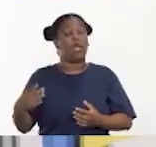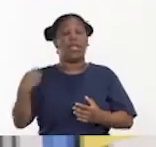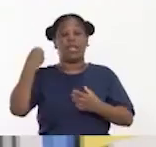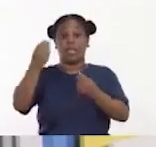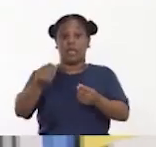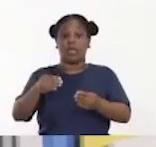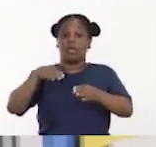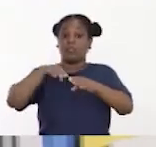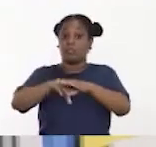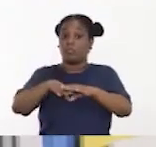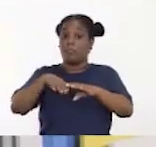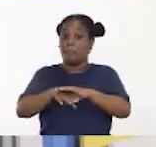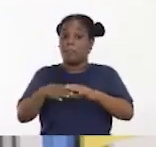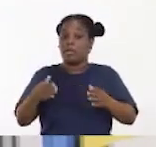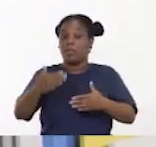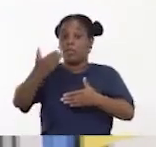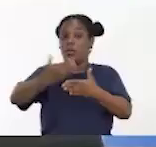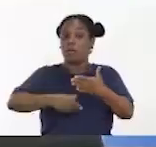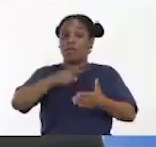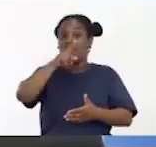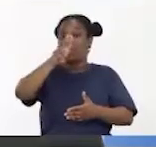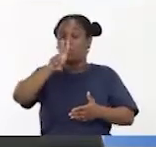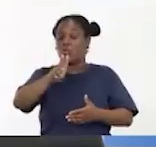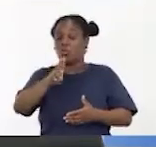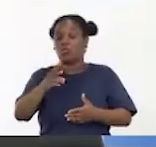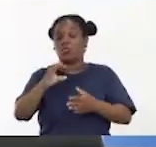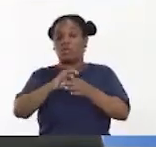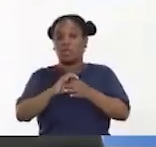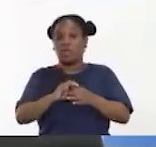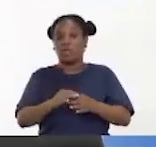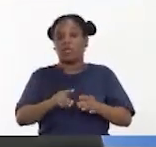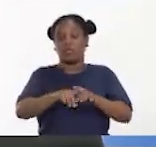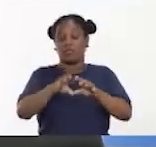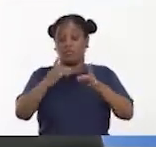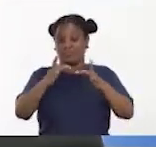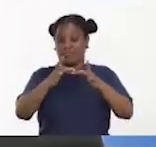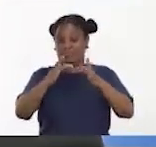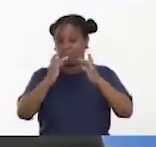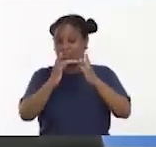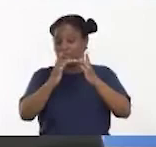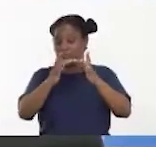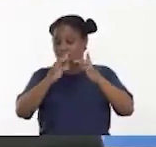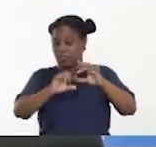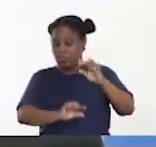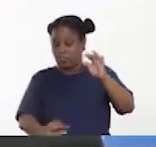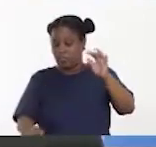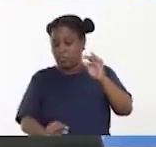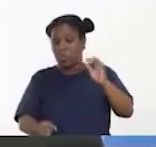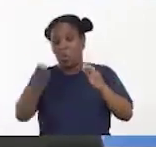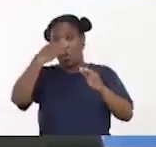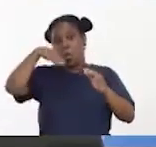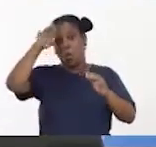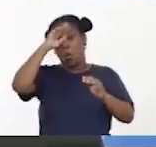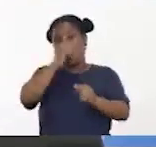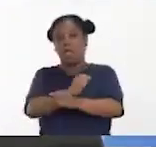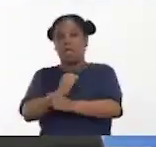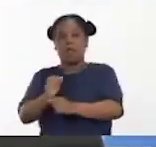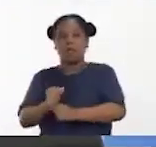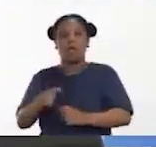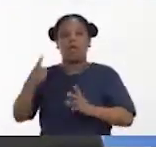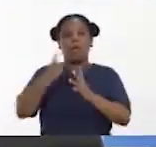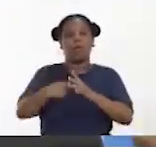vayan al compendio de pruebas de 12 grados que hay situados en el portal Cuba Educa para que